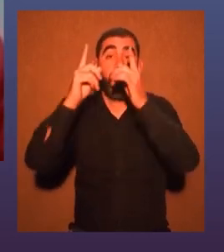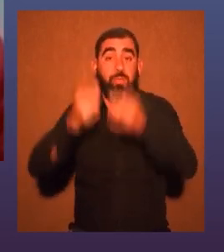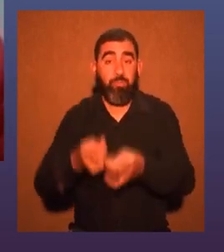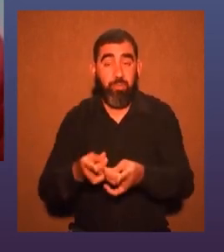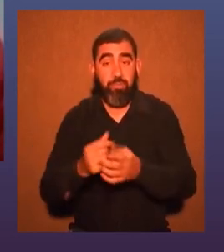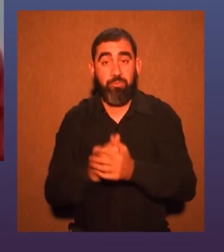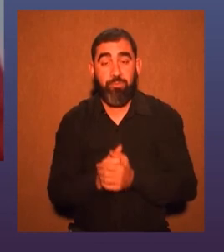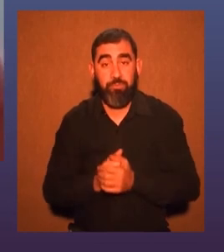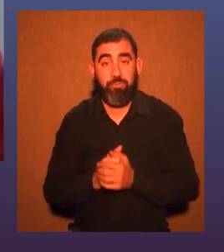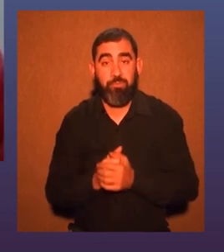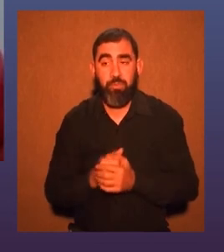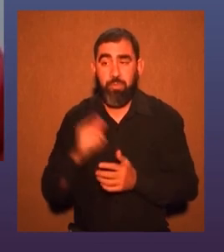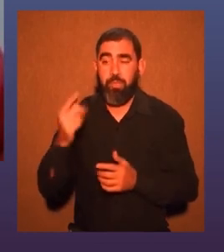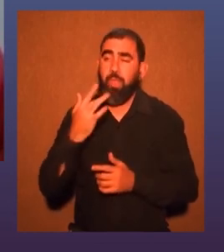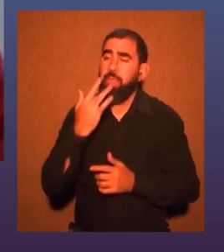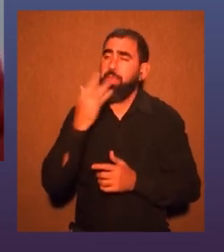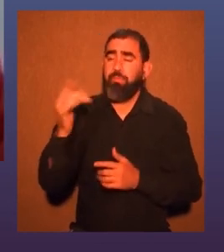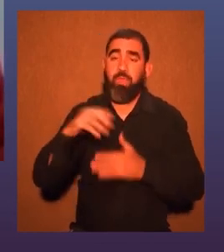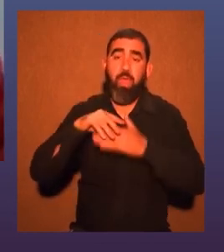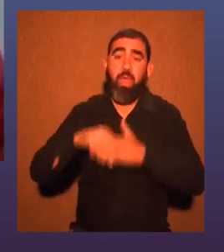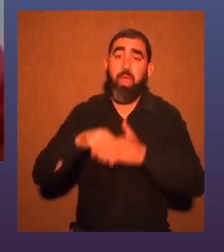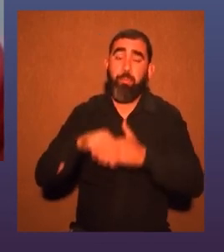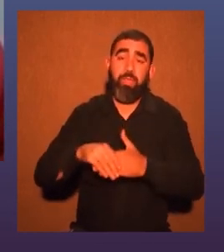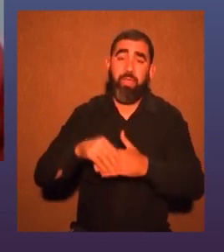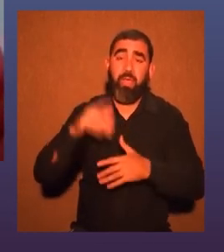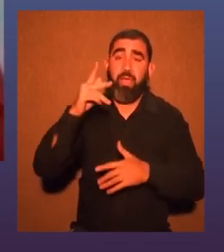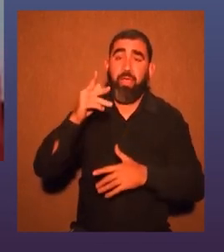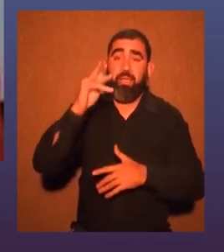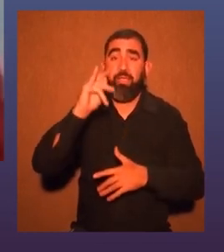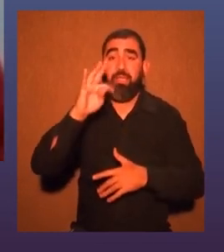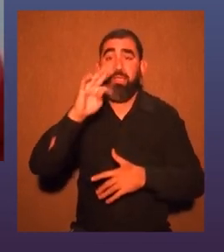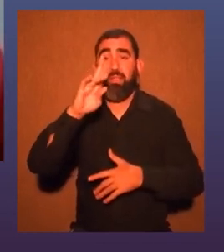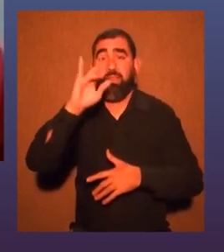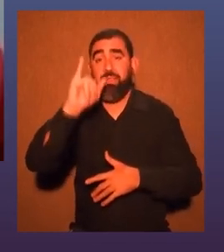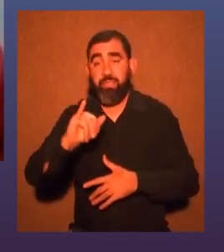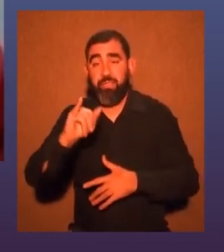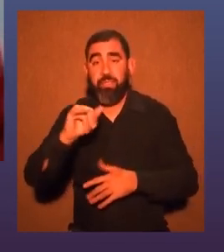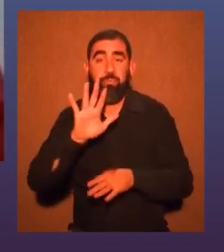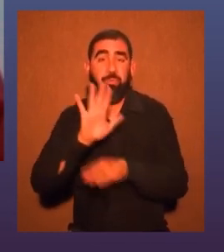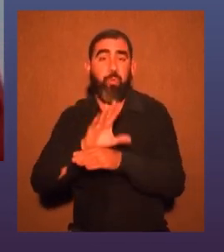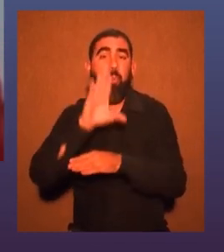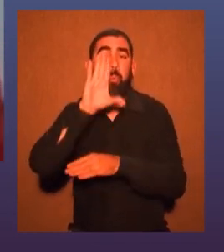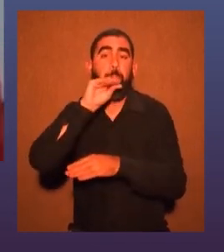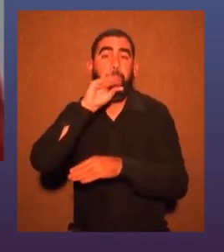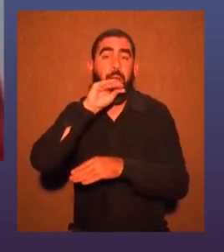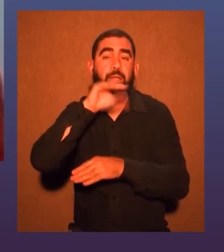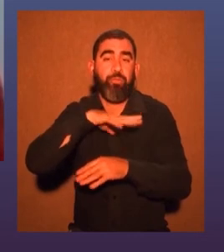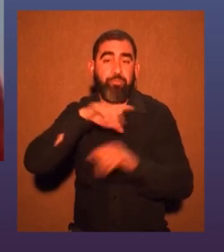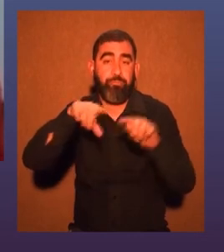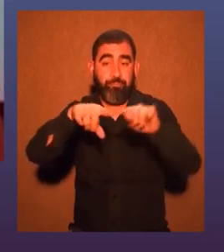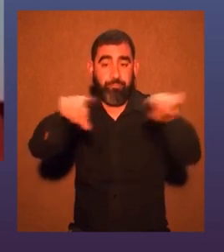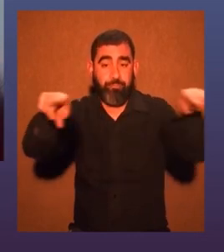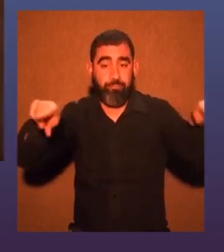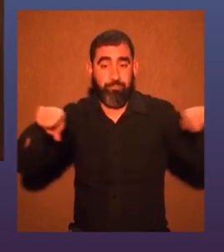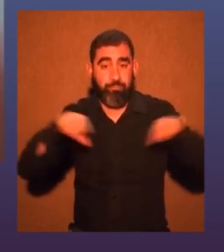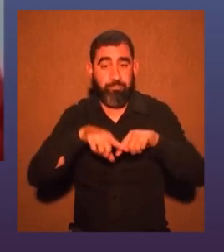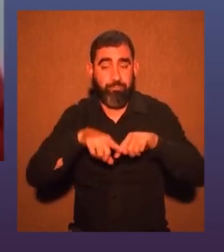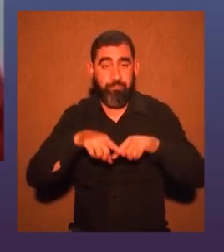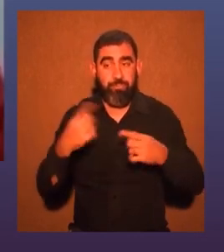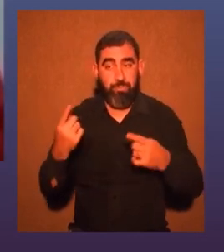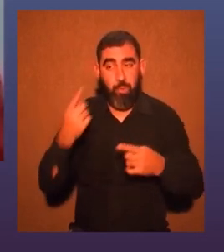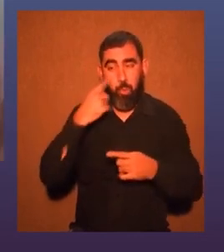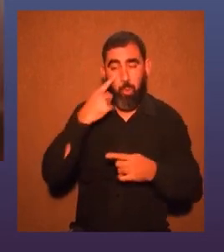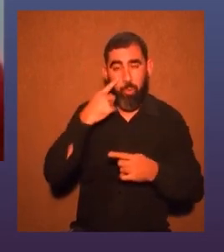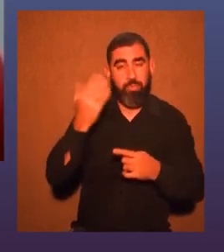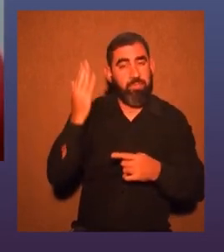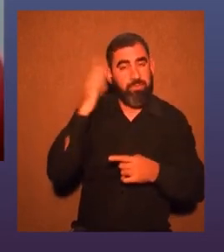era una de las divinas amigas de Kitri y un pato más en el lago. Entonces vos